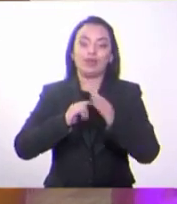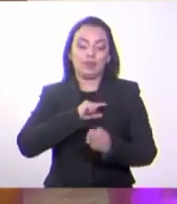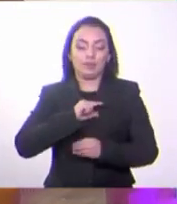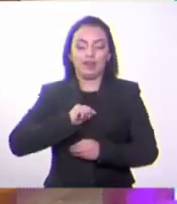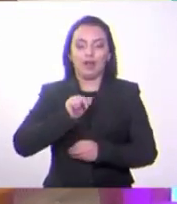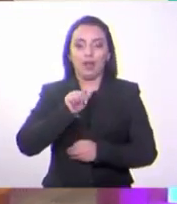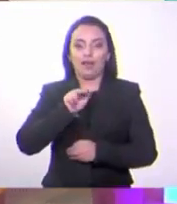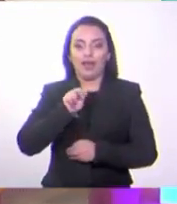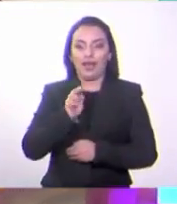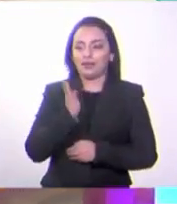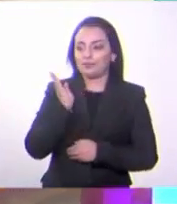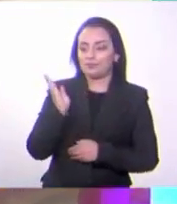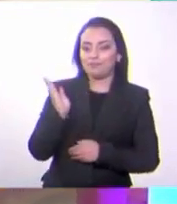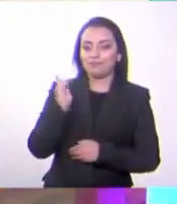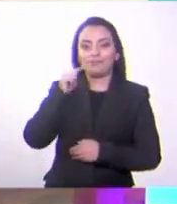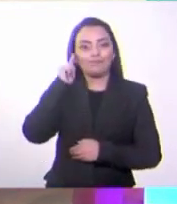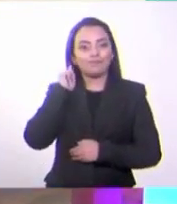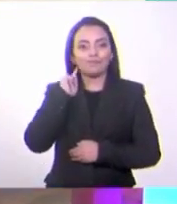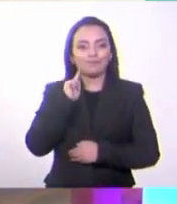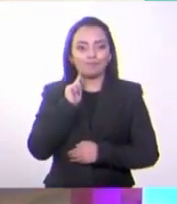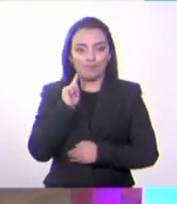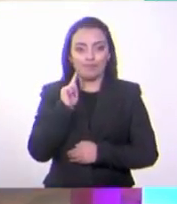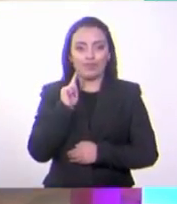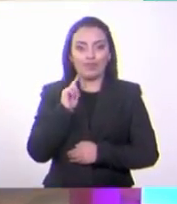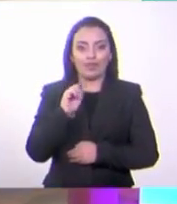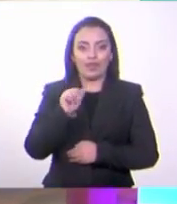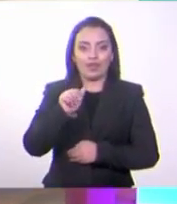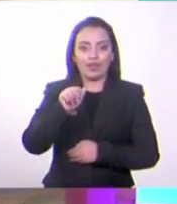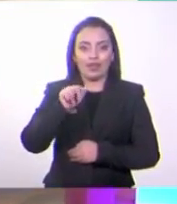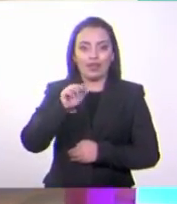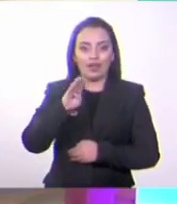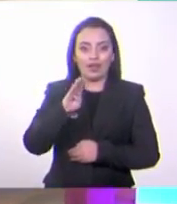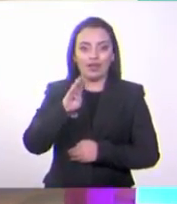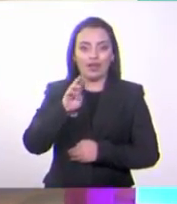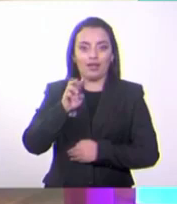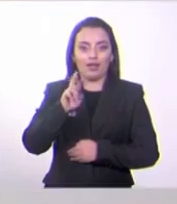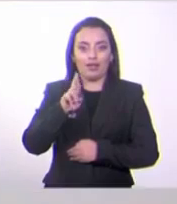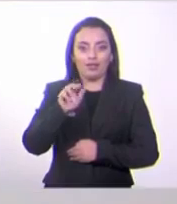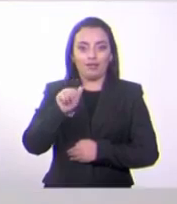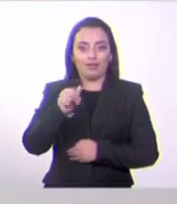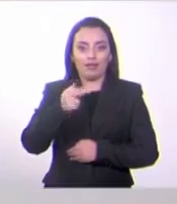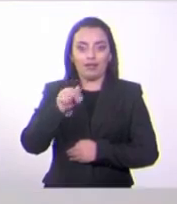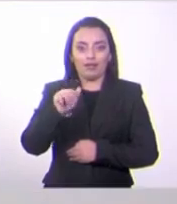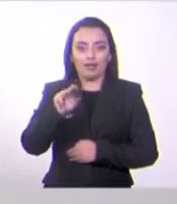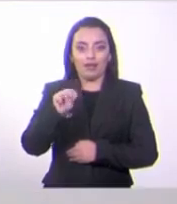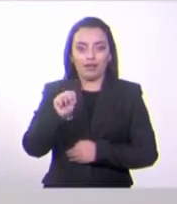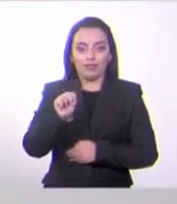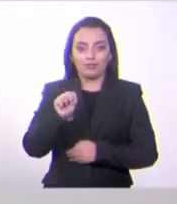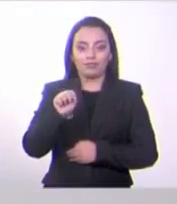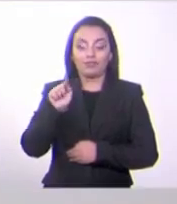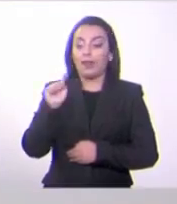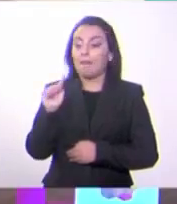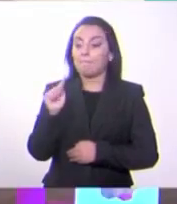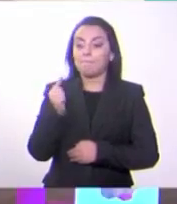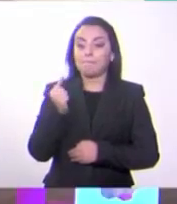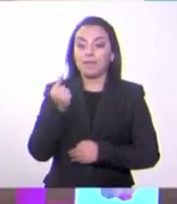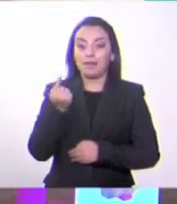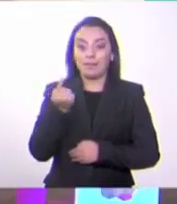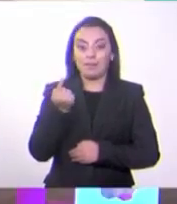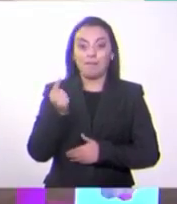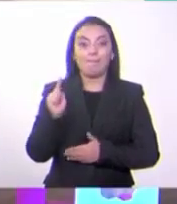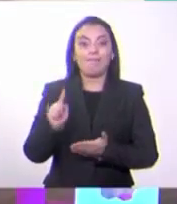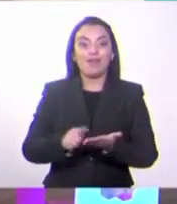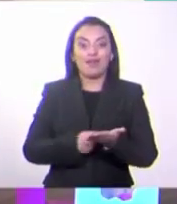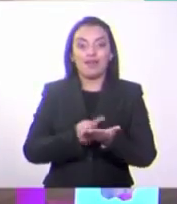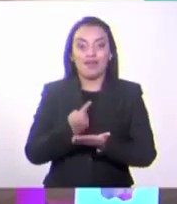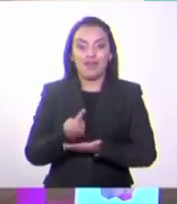acompaña mi compañero Abraham Guevara. Mucho gusto, Abraham. Creo que es la primera vez que estás conmigo en este grado. Ah, es cierto, primera vez que estoy en bachillerato. Por eso